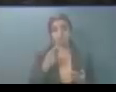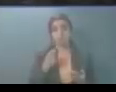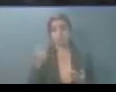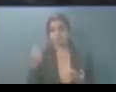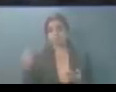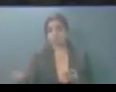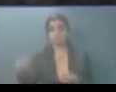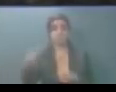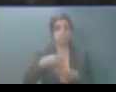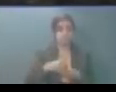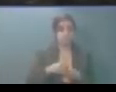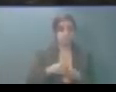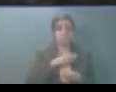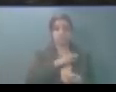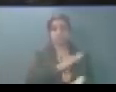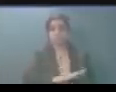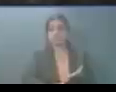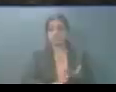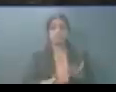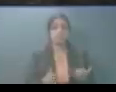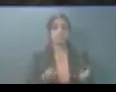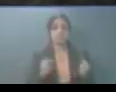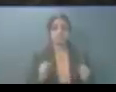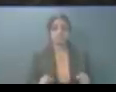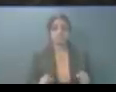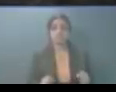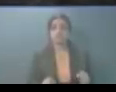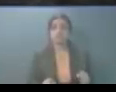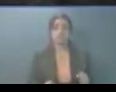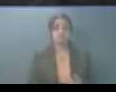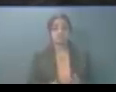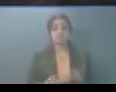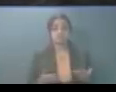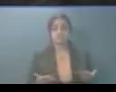que salen, que se tienen disponibles y que no.